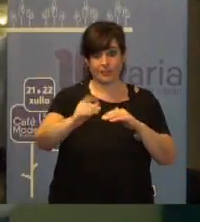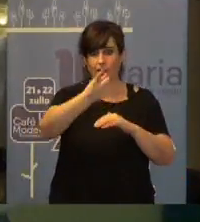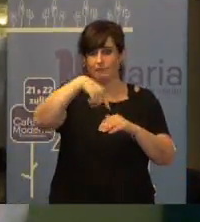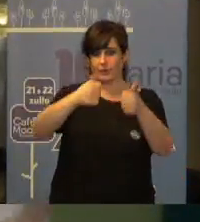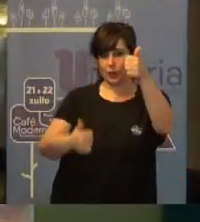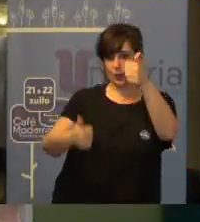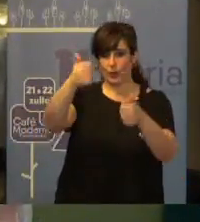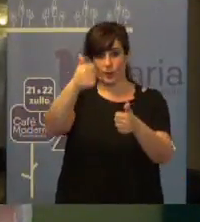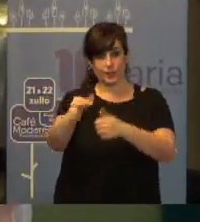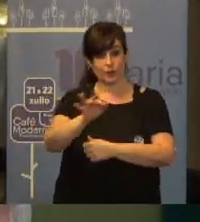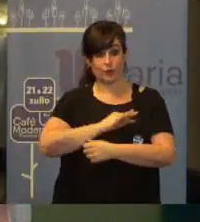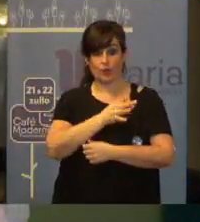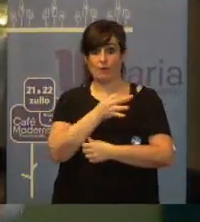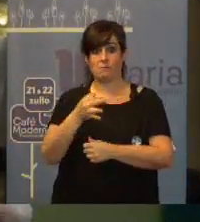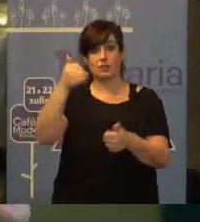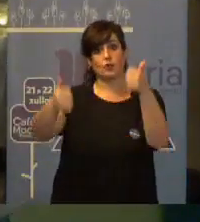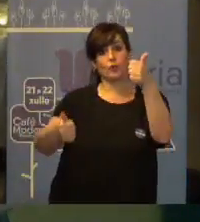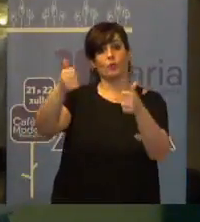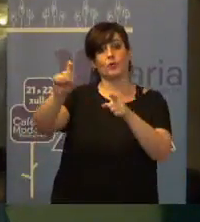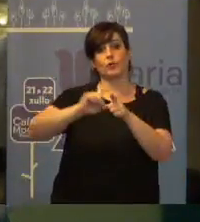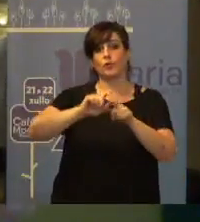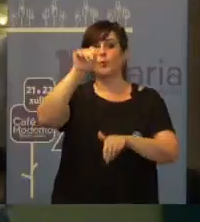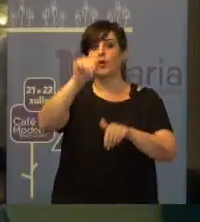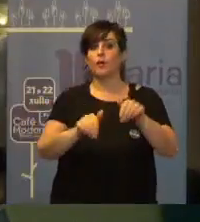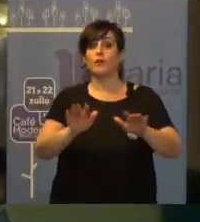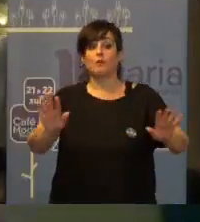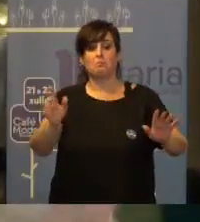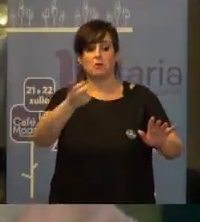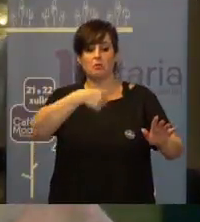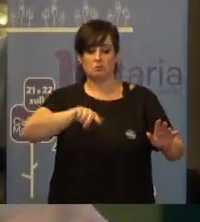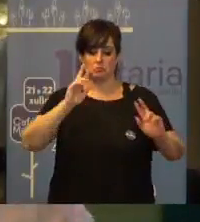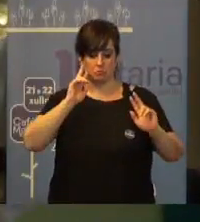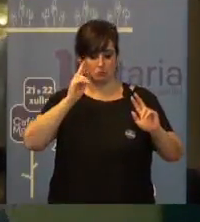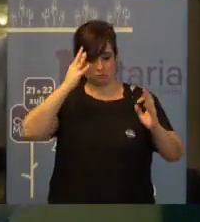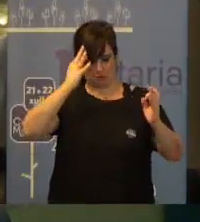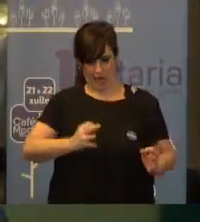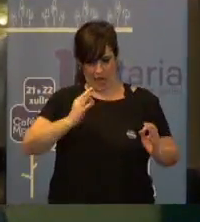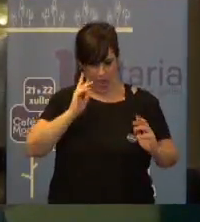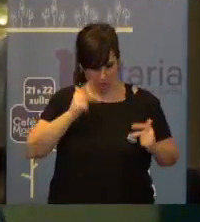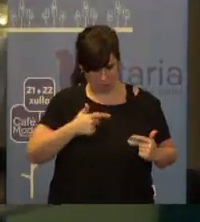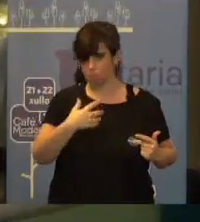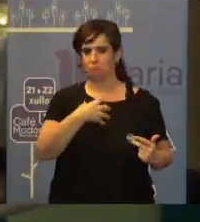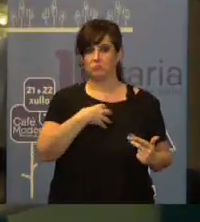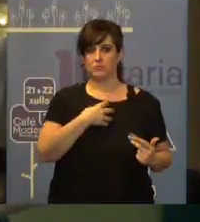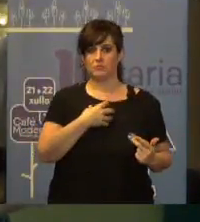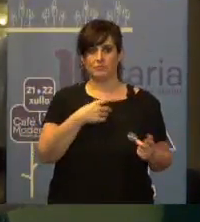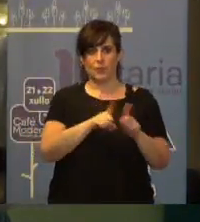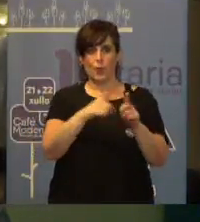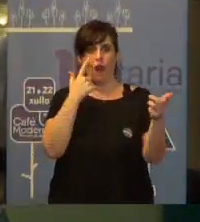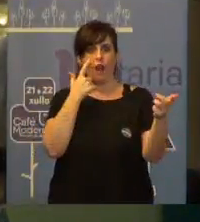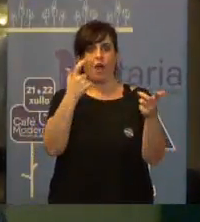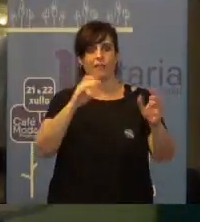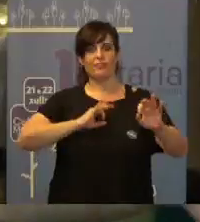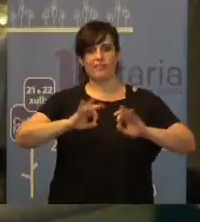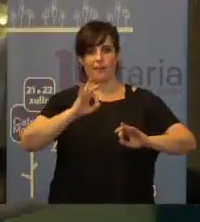forma na que se compite electoralmente, pero nós non podemos creernos, é unha escenificación, nós non podemos creernos os